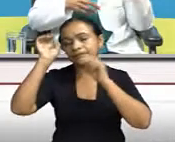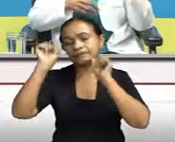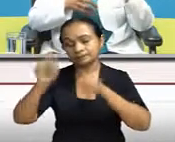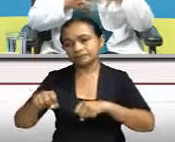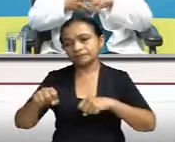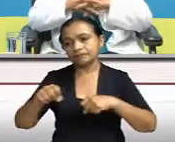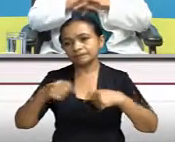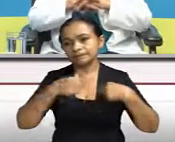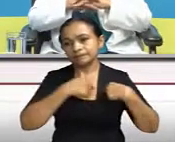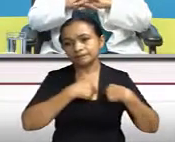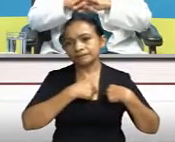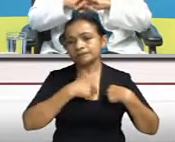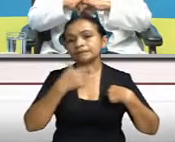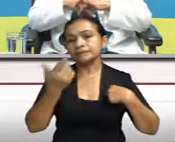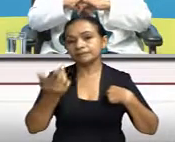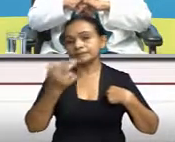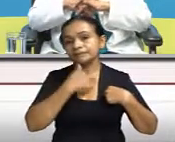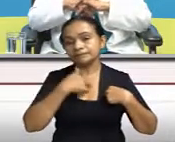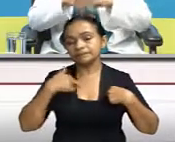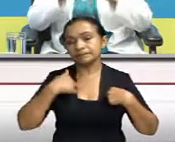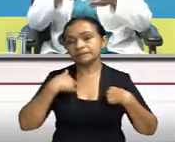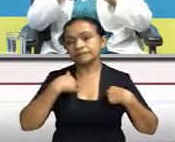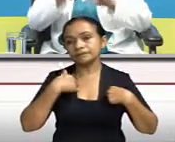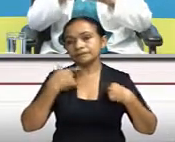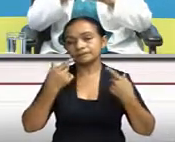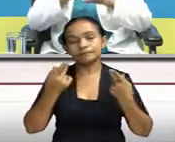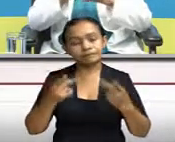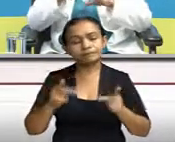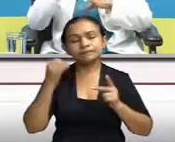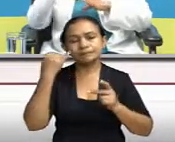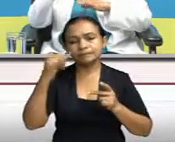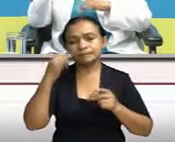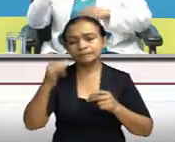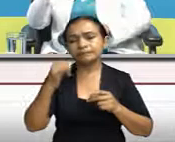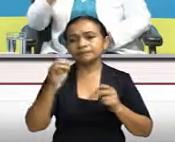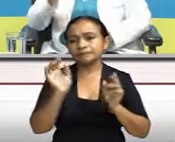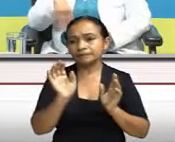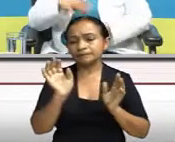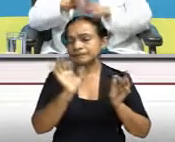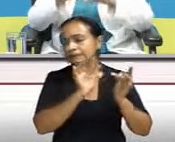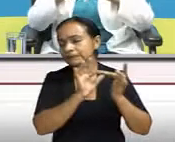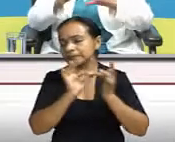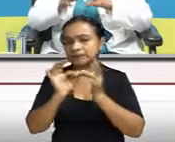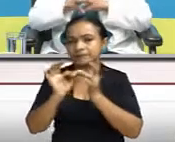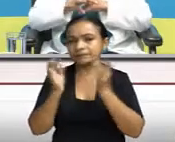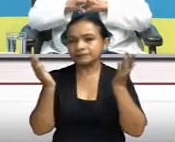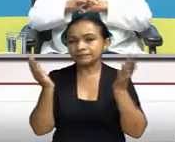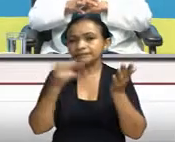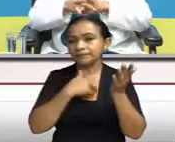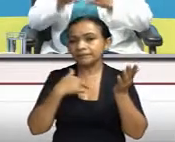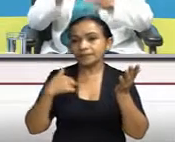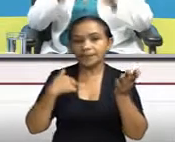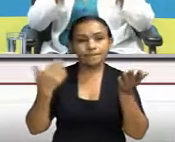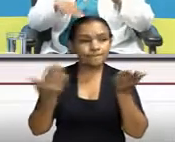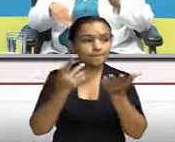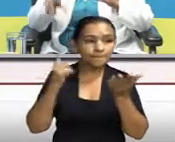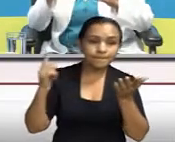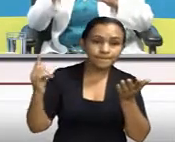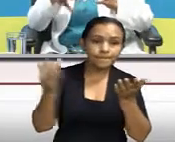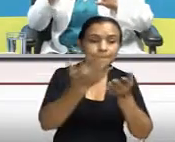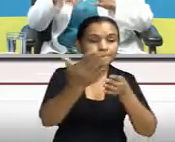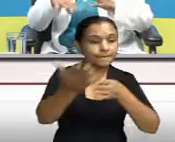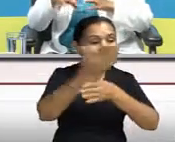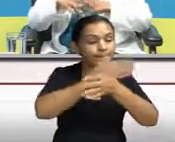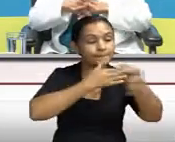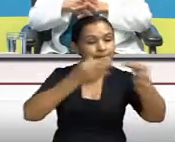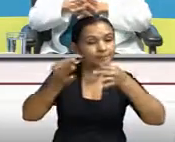hacen este tipo de cirugía. Pero sí pueden resolver, ya sería en caso extremo, ¿no? Generalmente resuelven con todo lo que mencionamos,